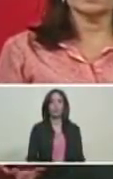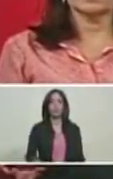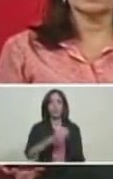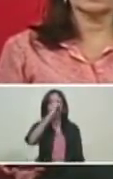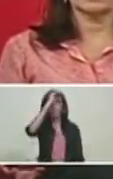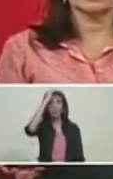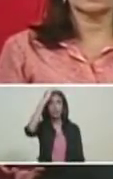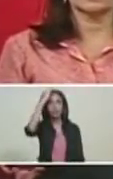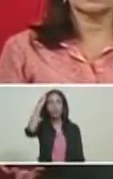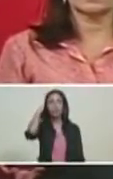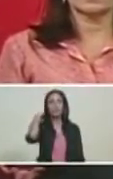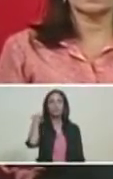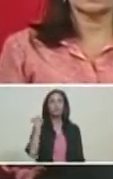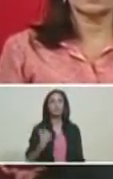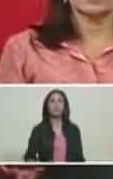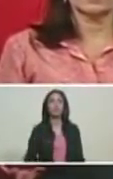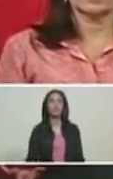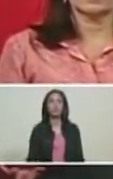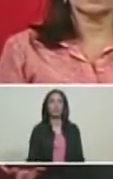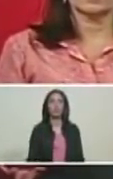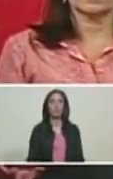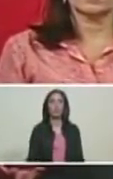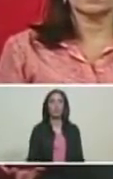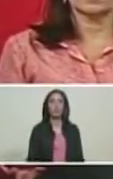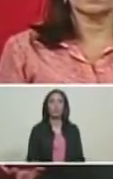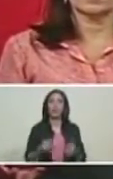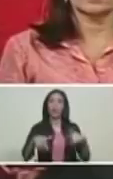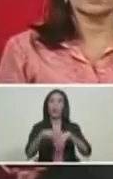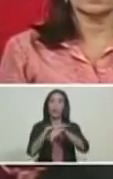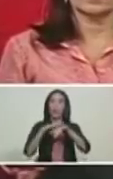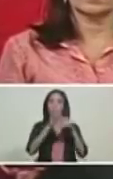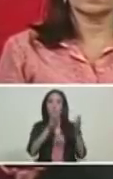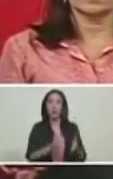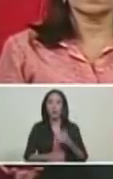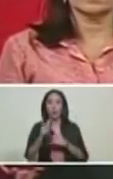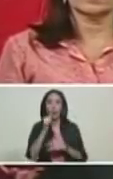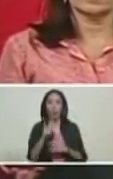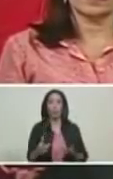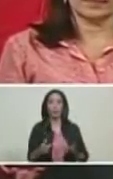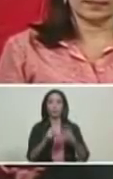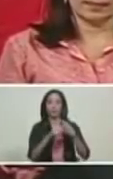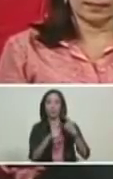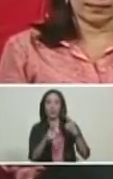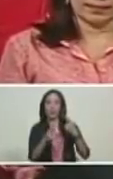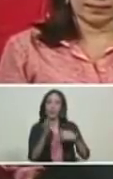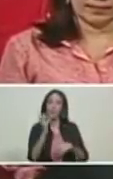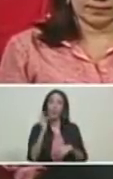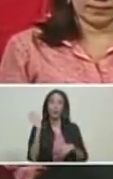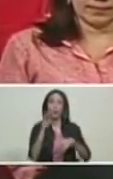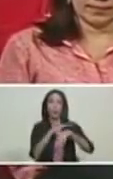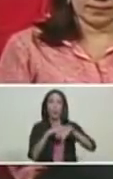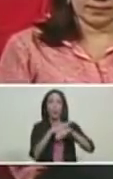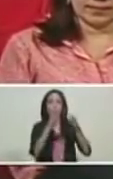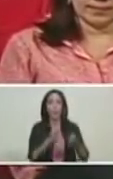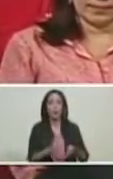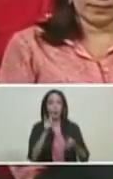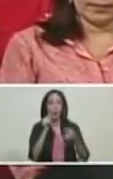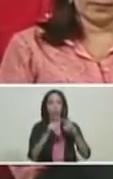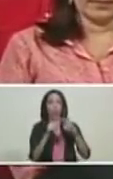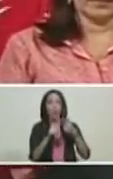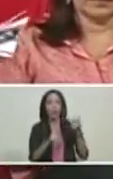Asimismo, presidente, encuentran ministros del gabinete, como nuestro ministro Carlos Humberto